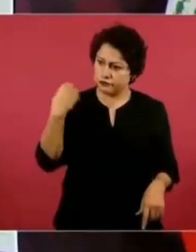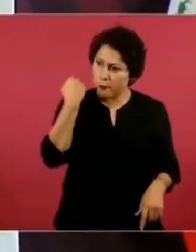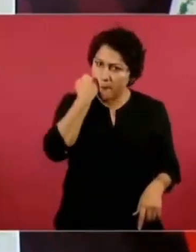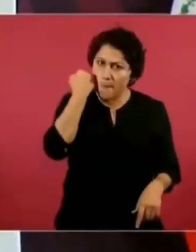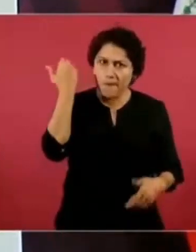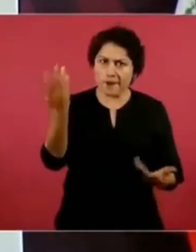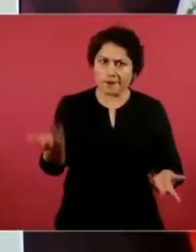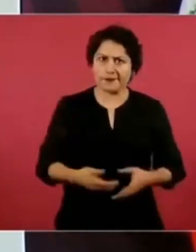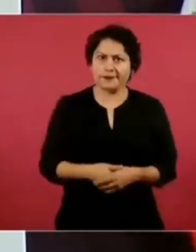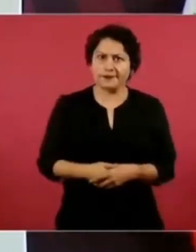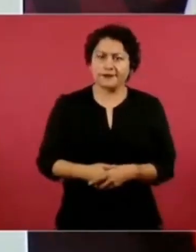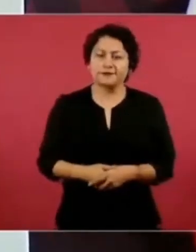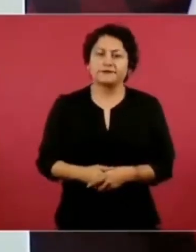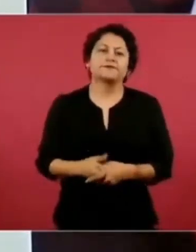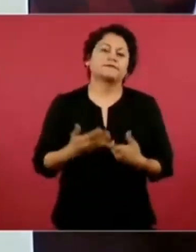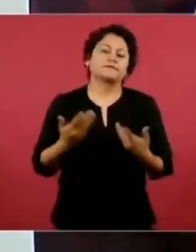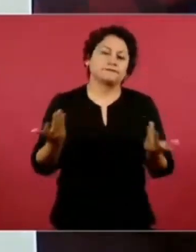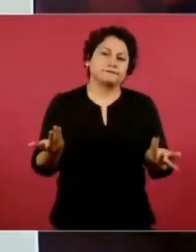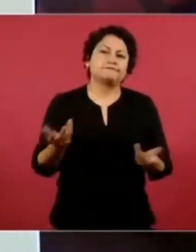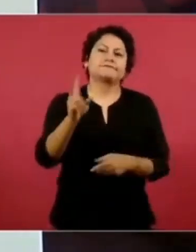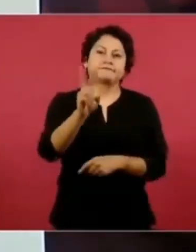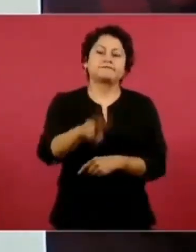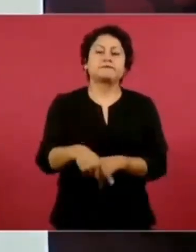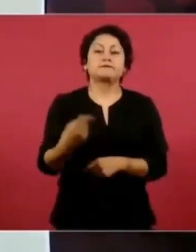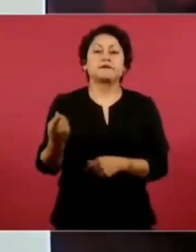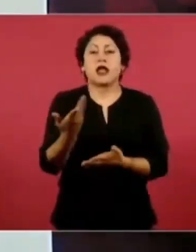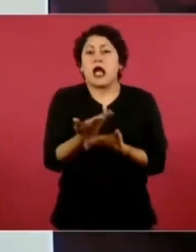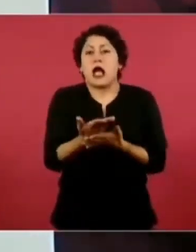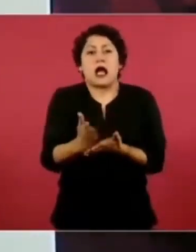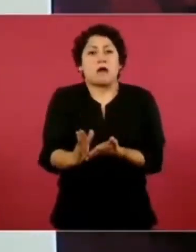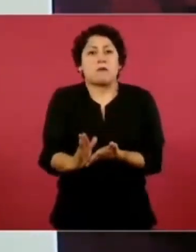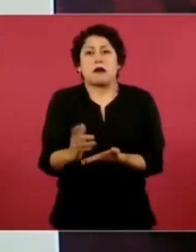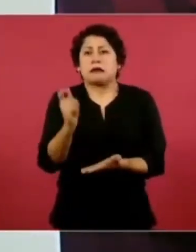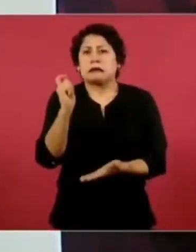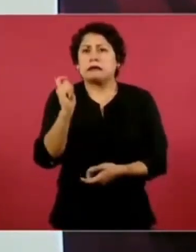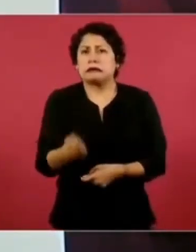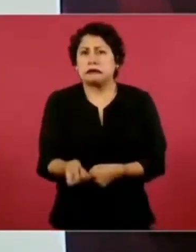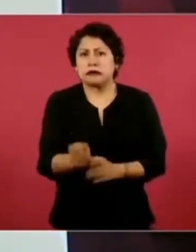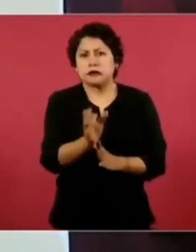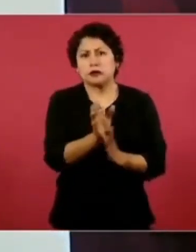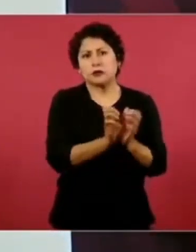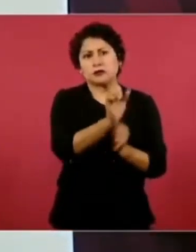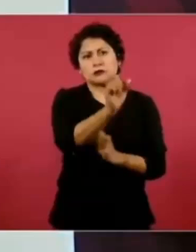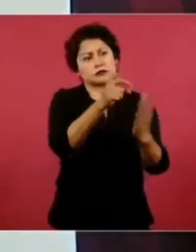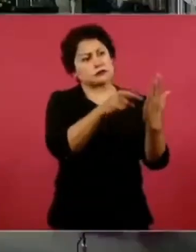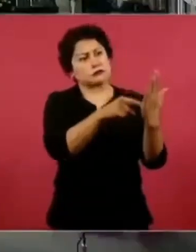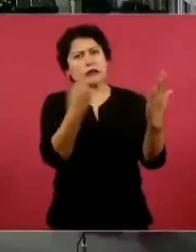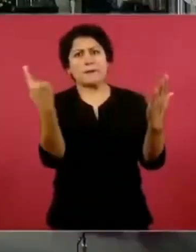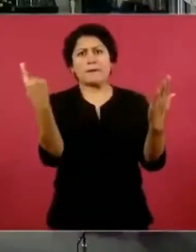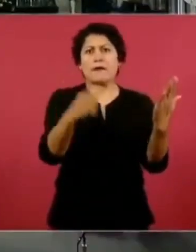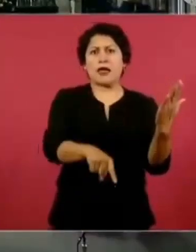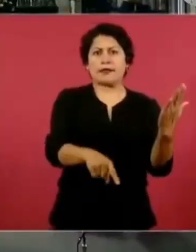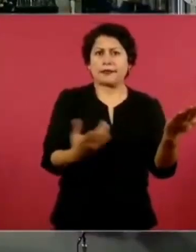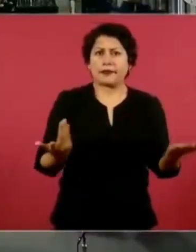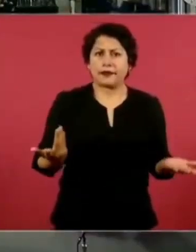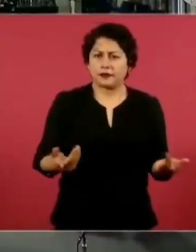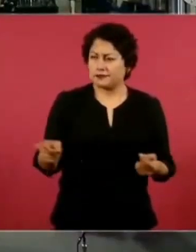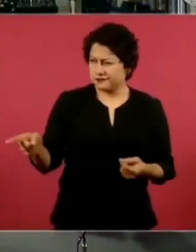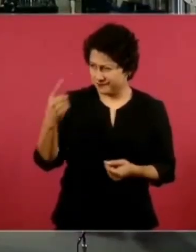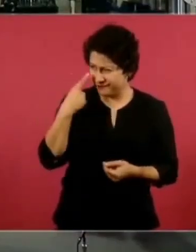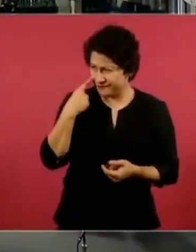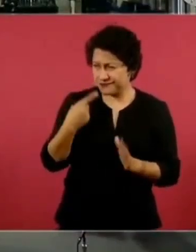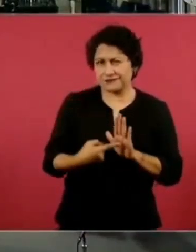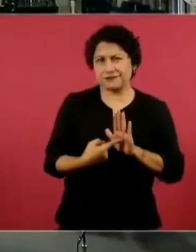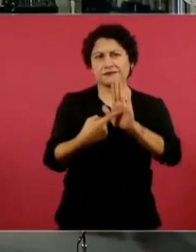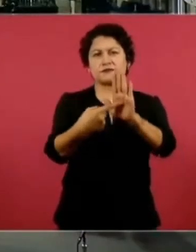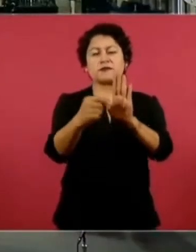Entonces, pero además está en la Constitución. Pon el artículo